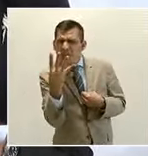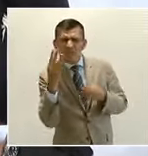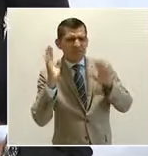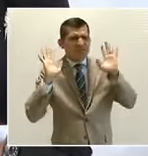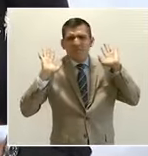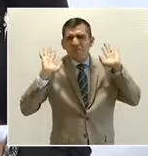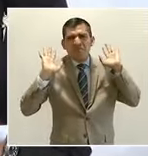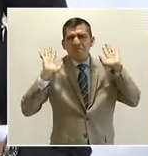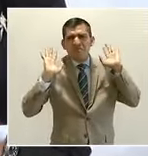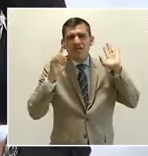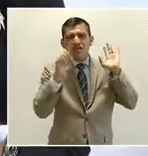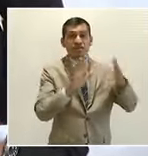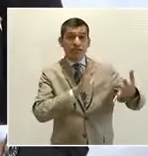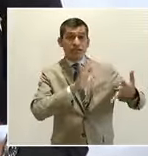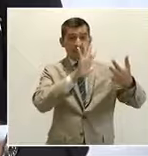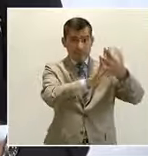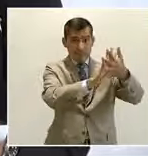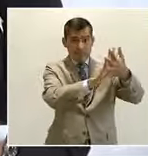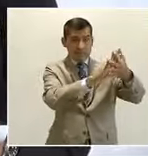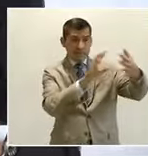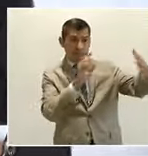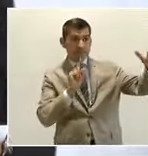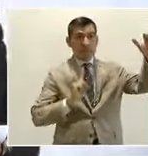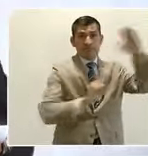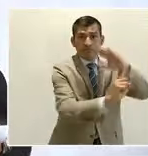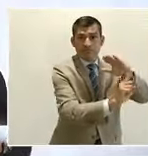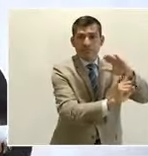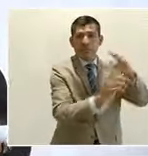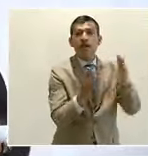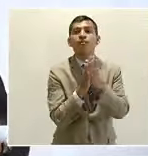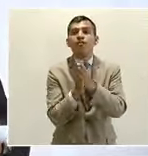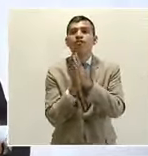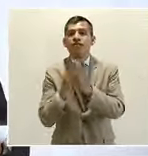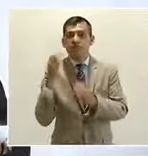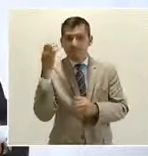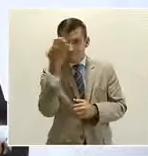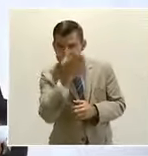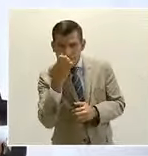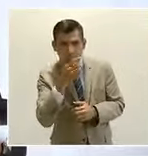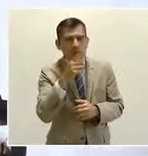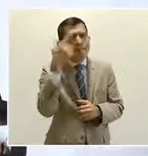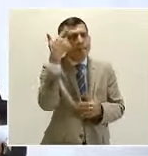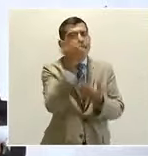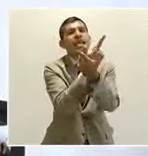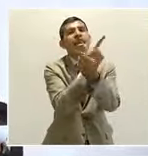que están detenidos para que se les libere